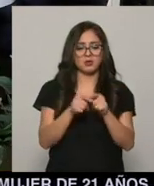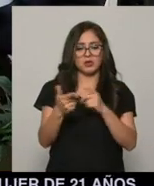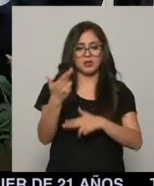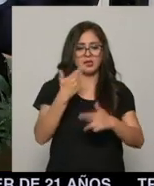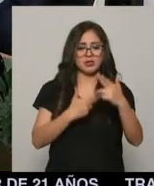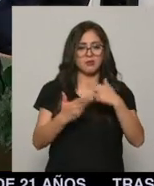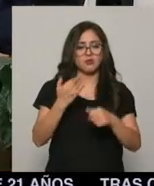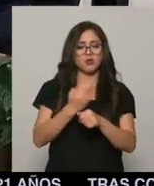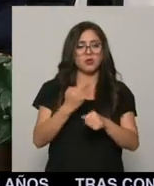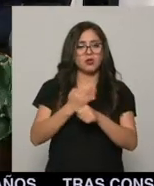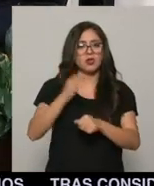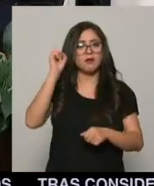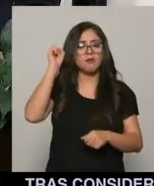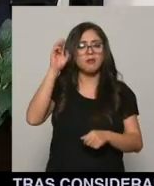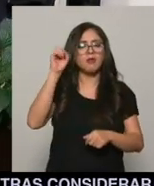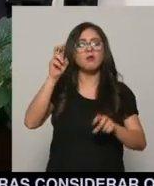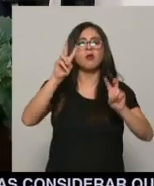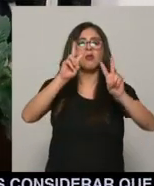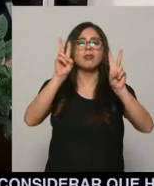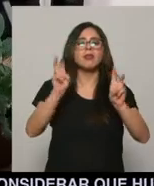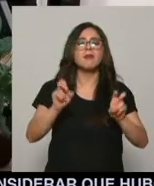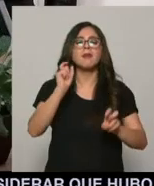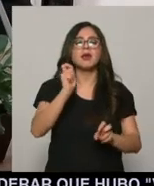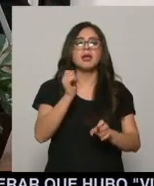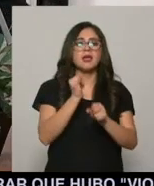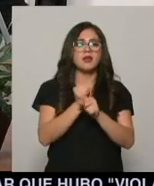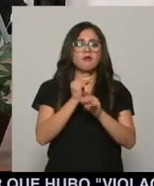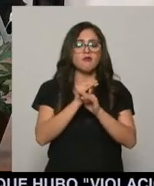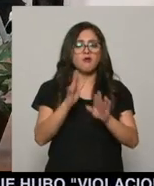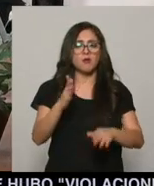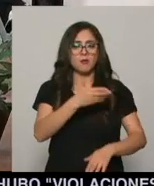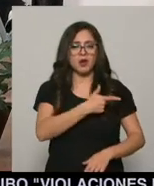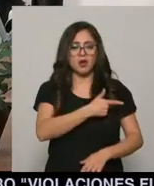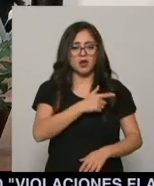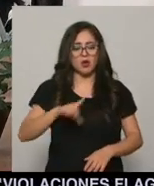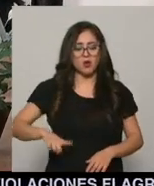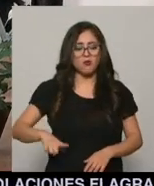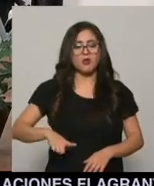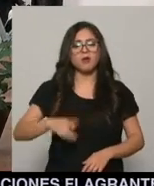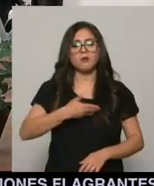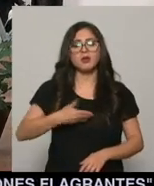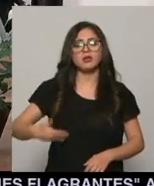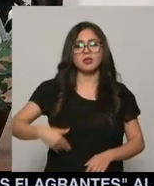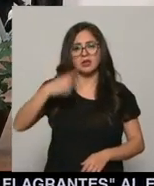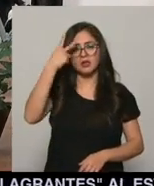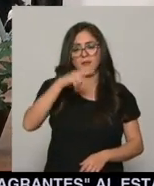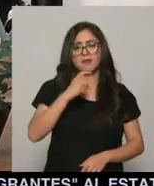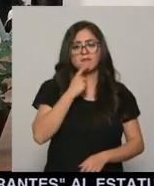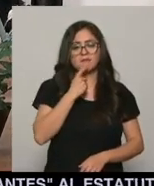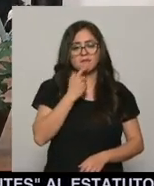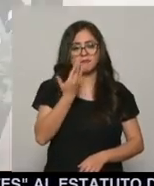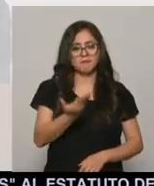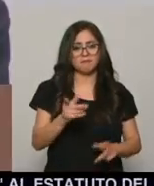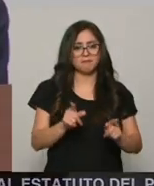transmitiendo en vivo el tema en la mesa, el informe de gobierno del licenciado Andrés Manuel López Obrador. Ya volvemos.